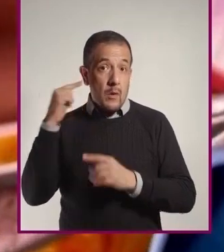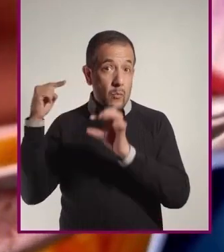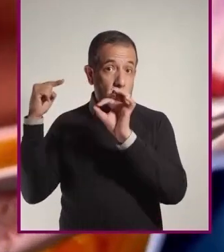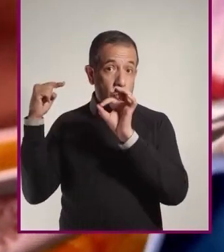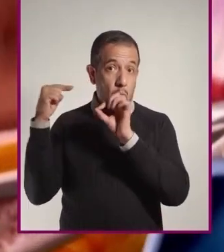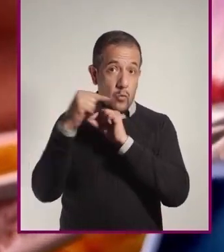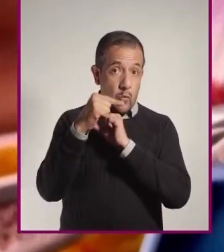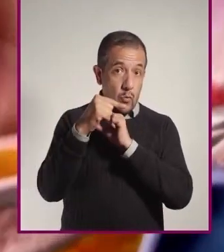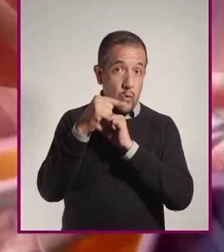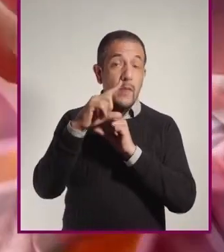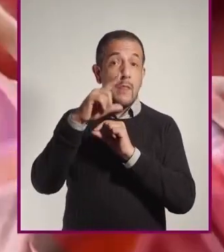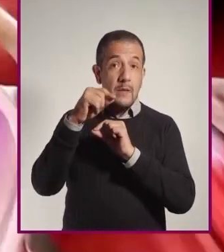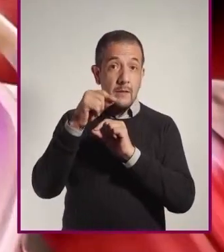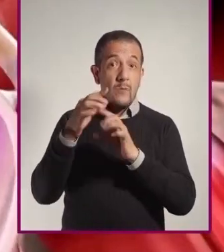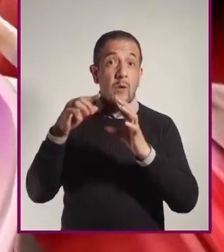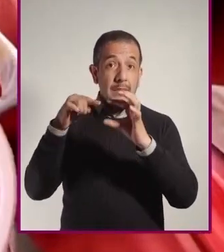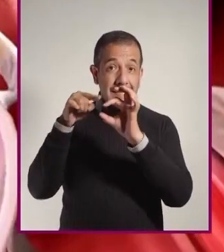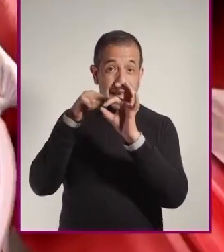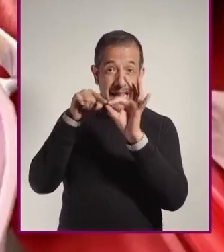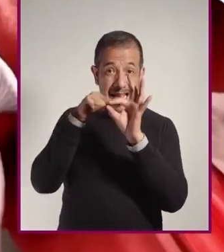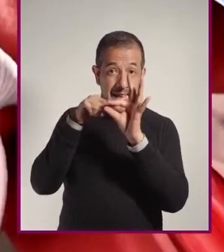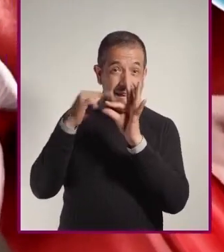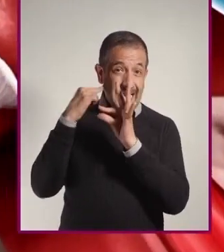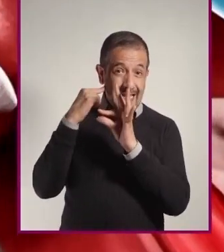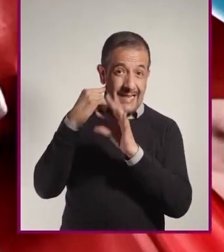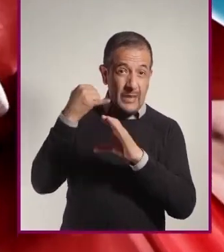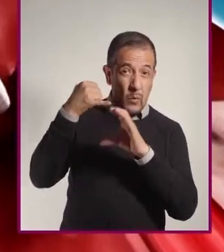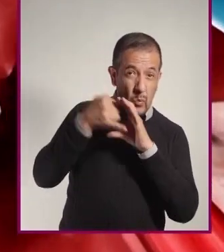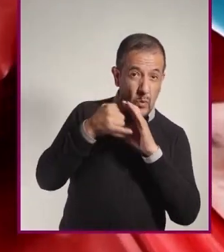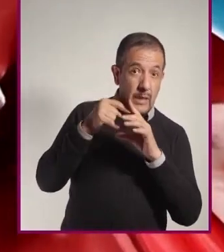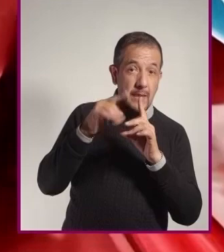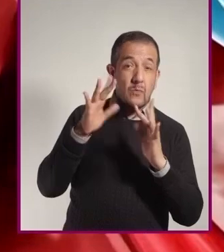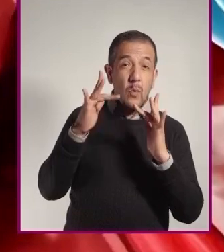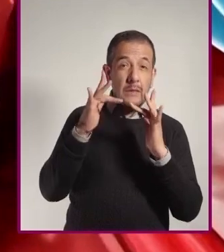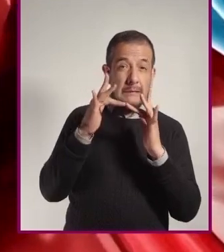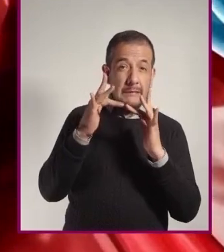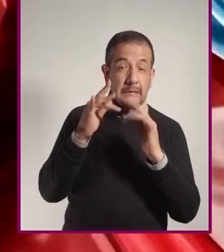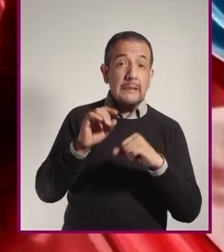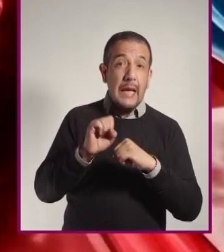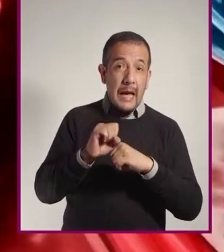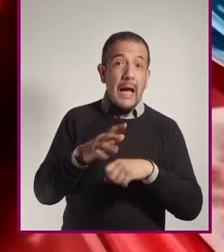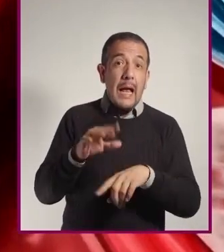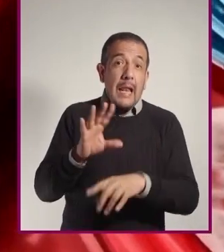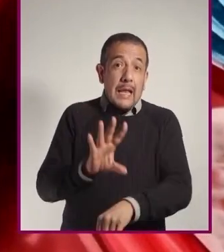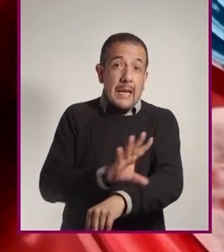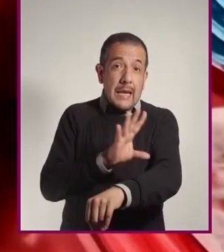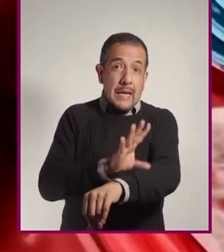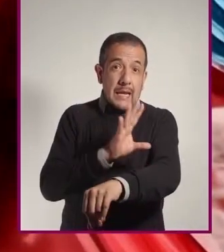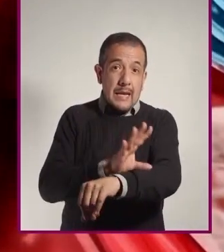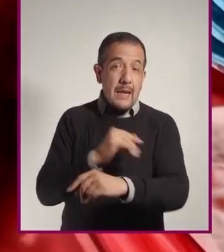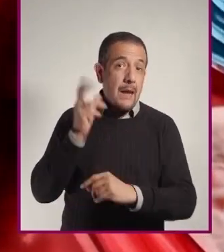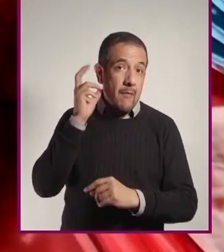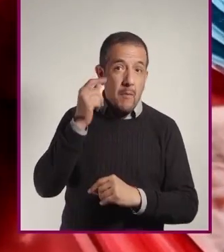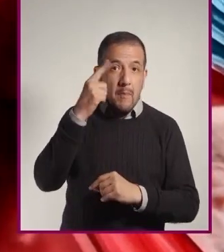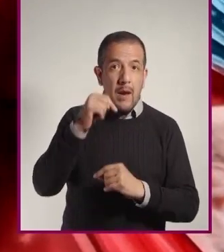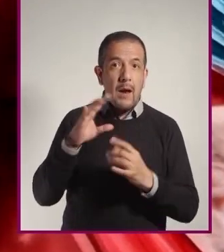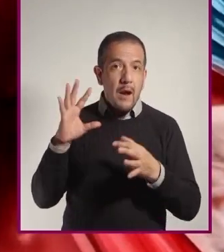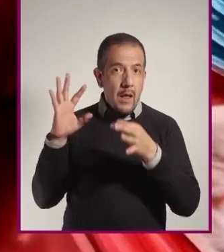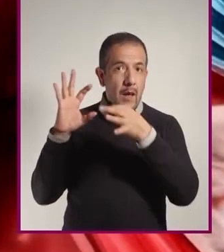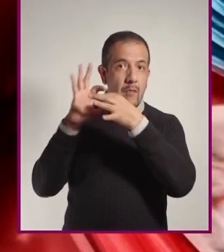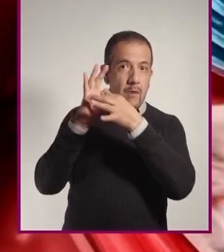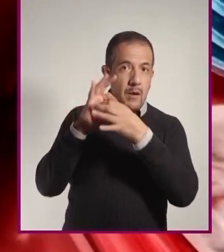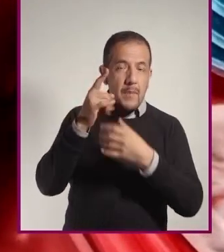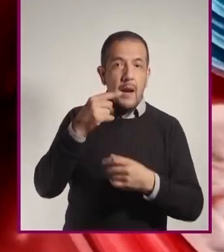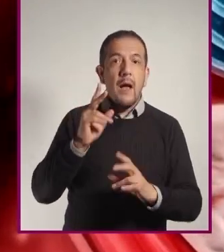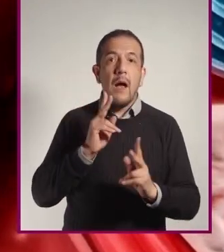Después atraviesa el oído medio y el oído interno hasta llegar al nervio auditivo. Este proceso fisiológico es fundamental para la